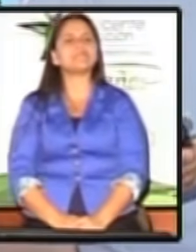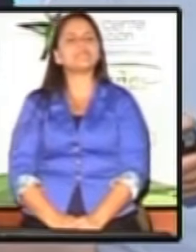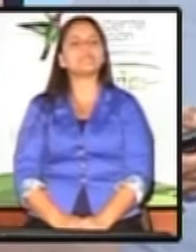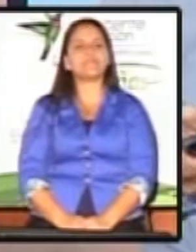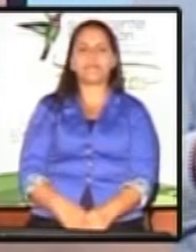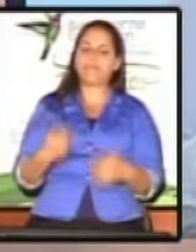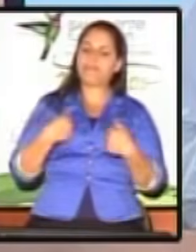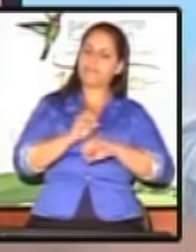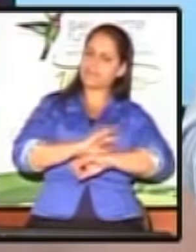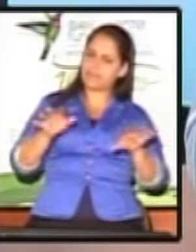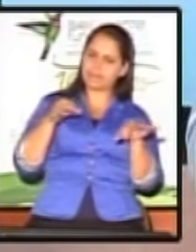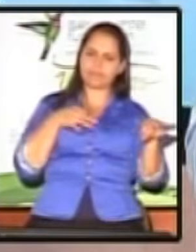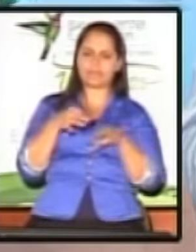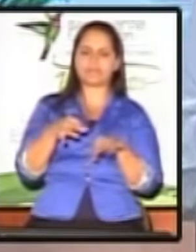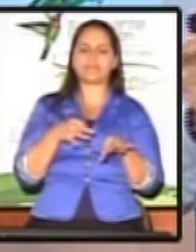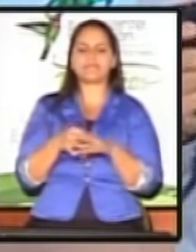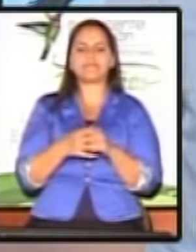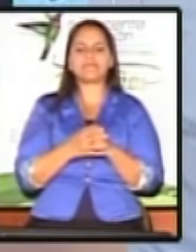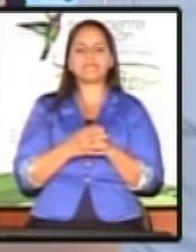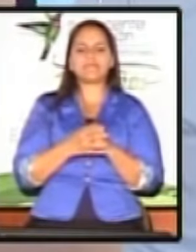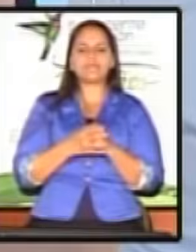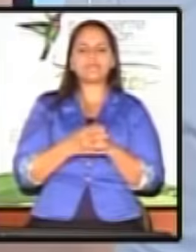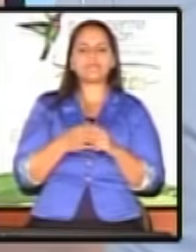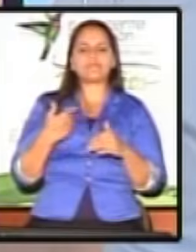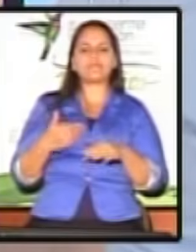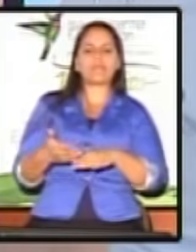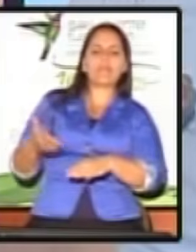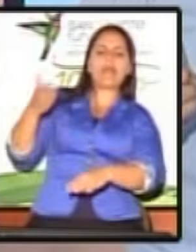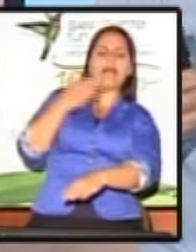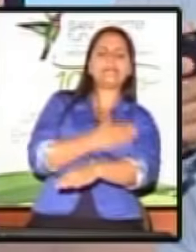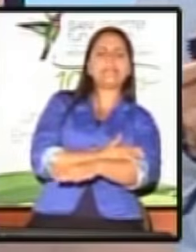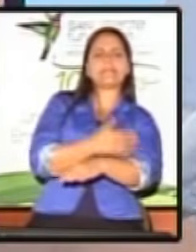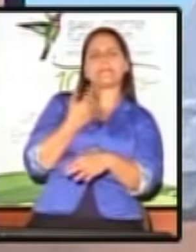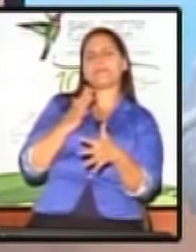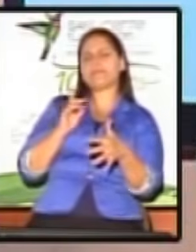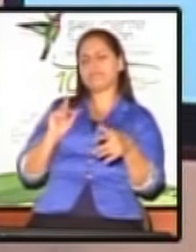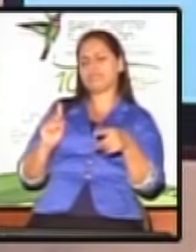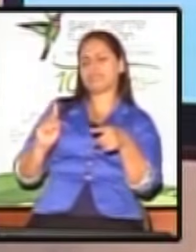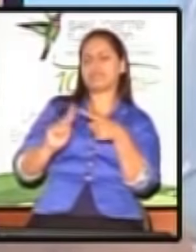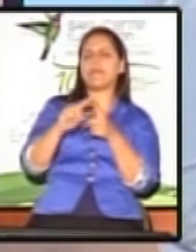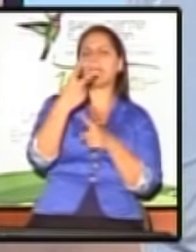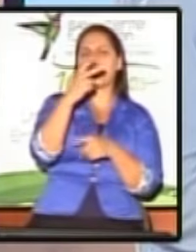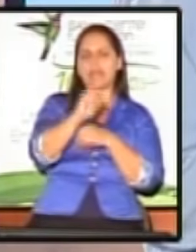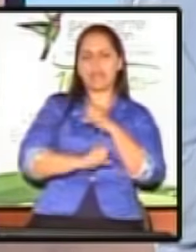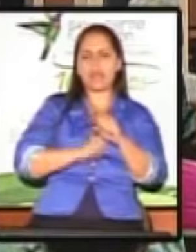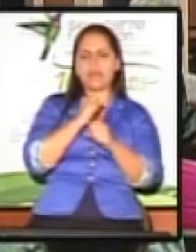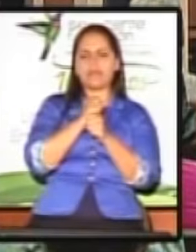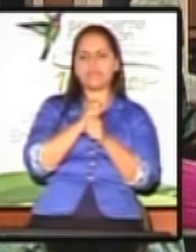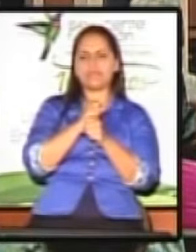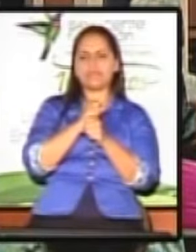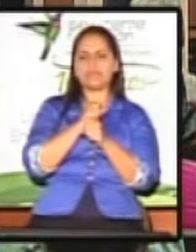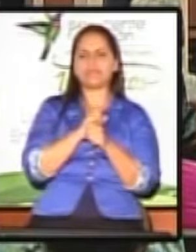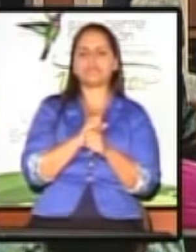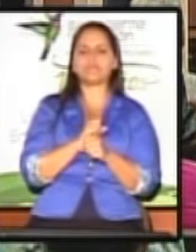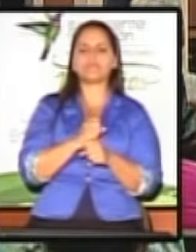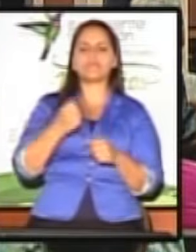Hago una aclaración. Esta charla se empezó a hacer hace unos 20 años, cuando yo empecé